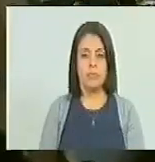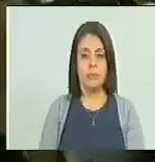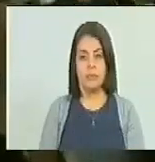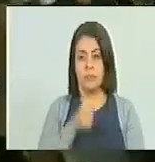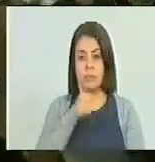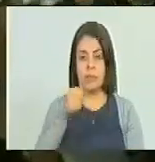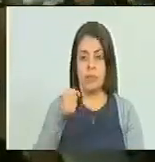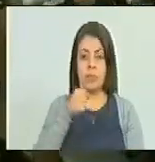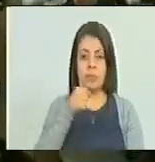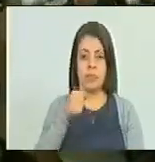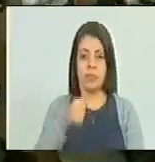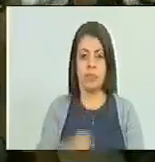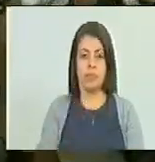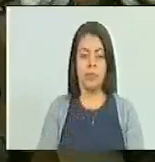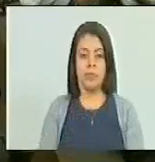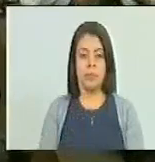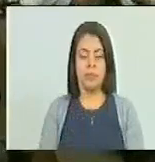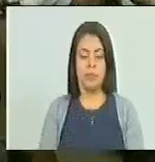Micrófono para el diputado, por favor.